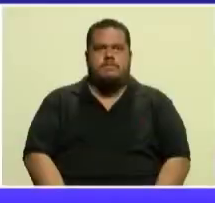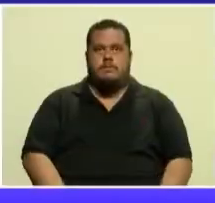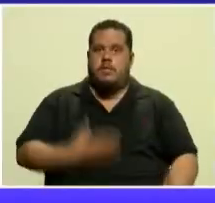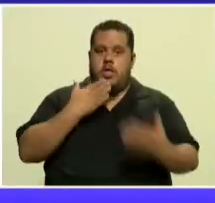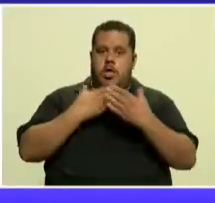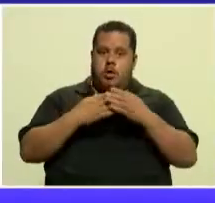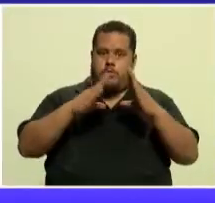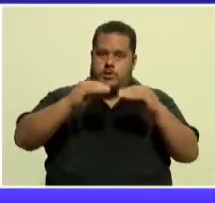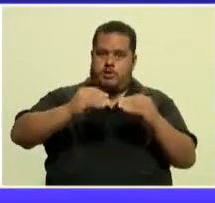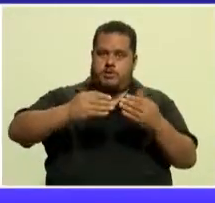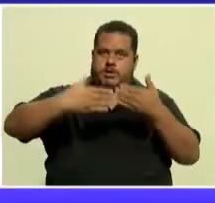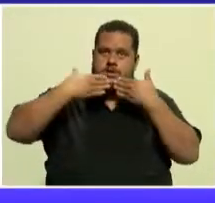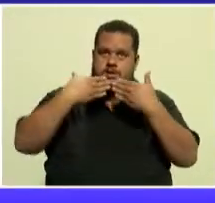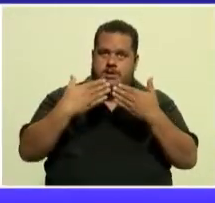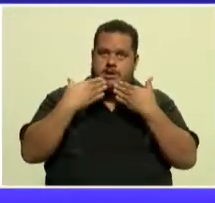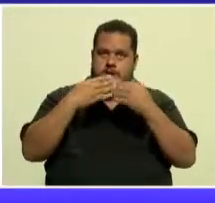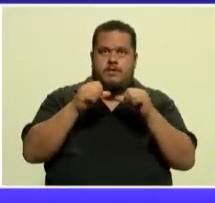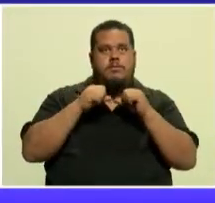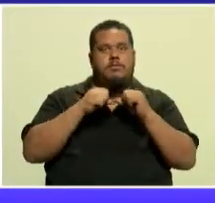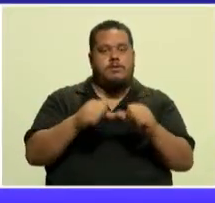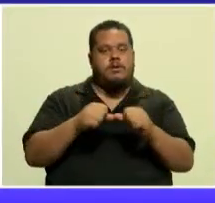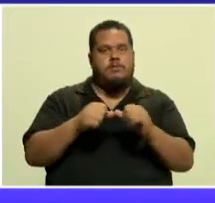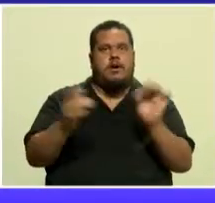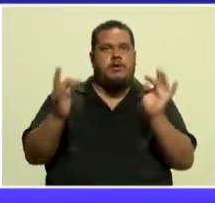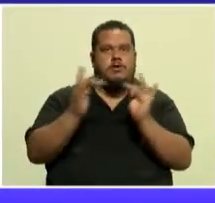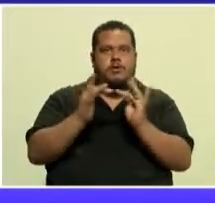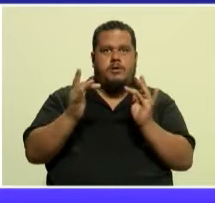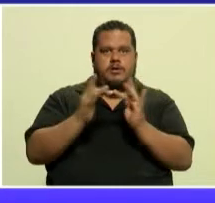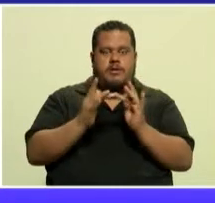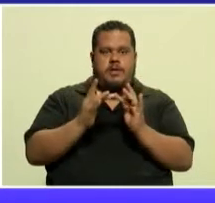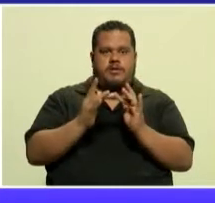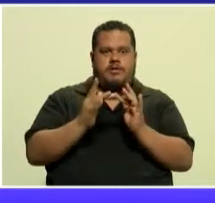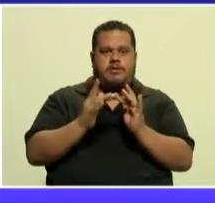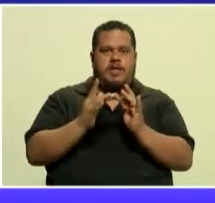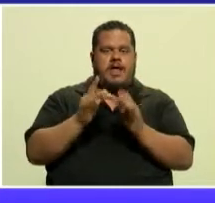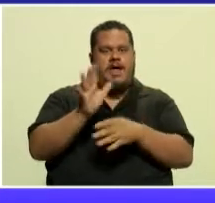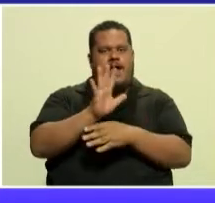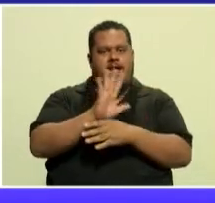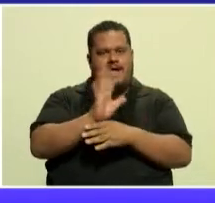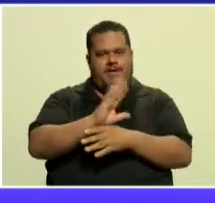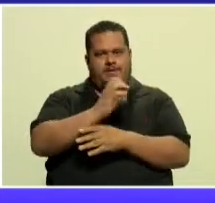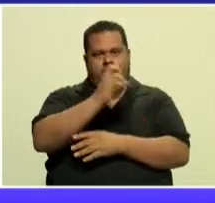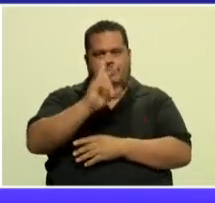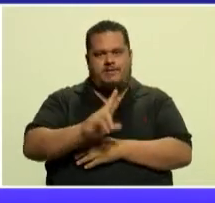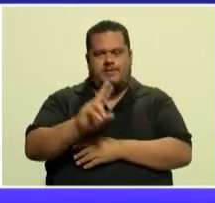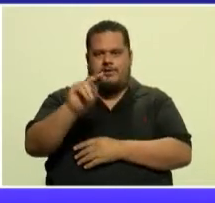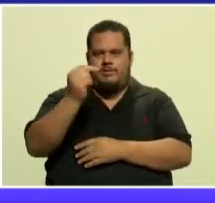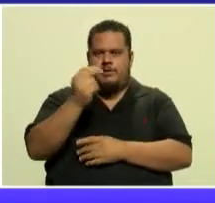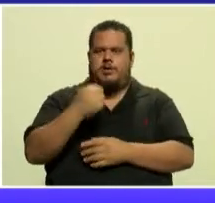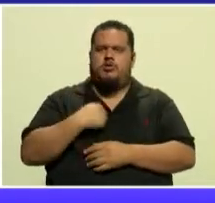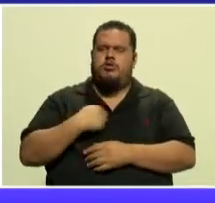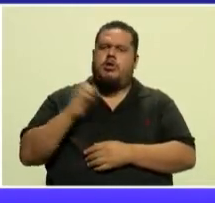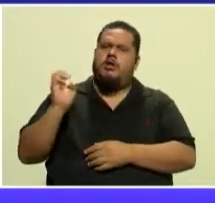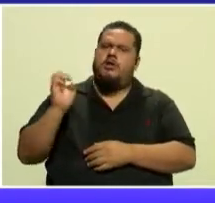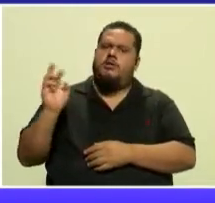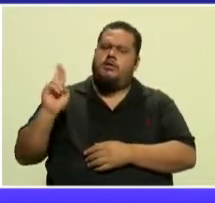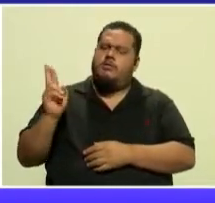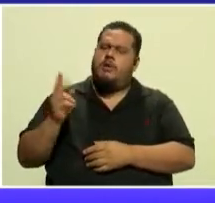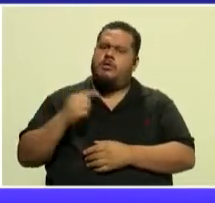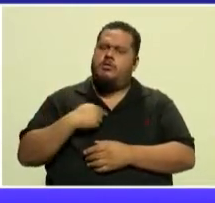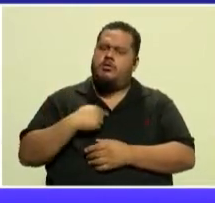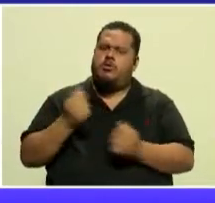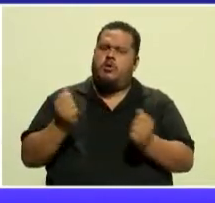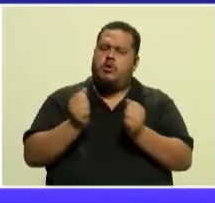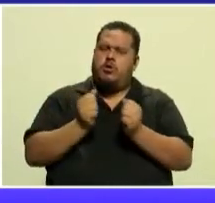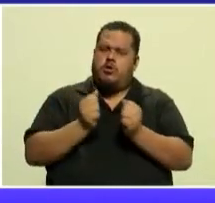Buenas noches, gracias por continuar conectados a la señal de Costa Rica Noticias. Soy Ernesto Rivera y estoy en